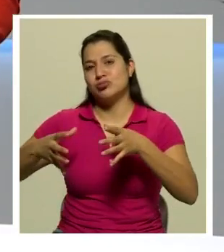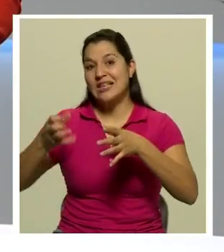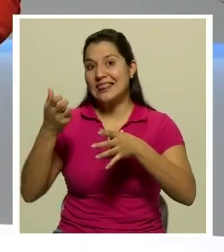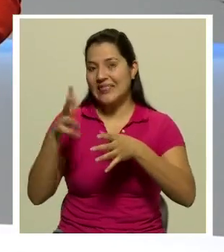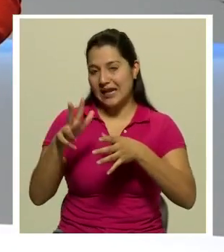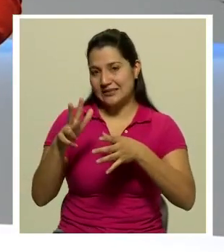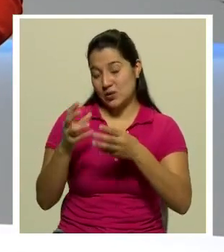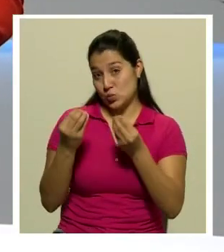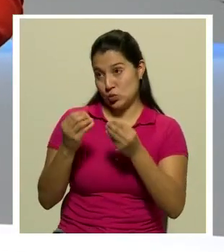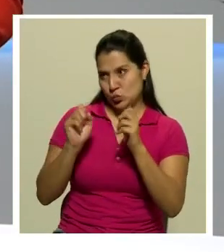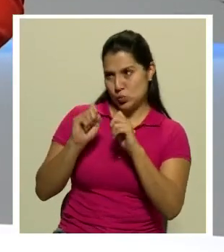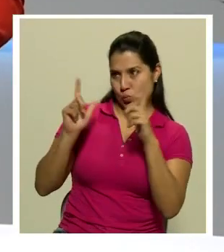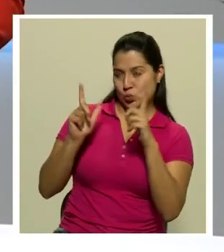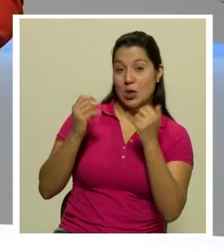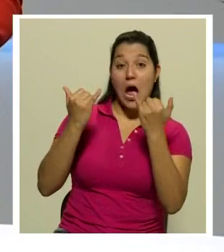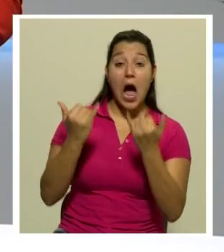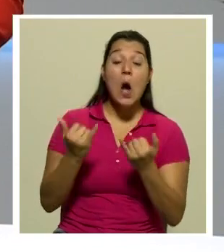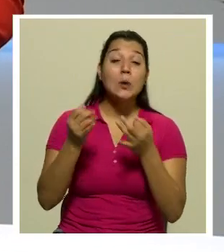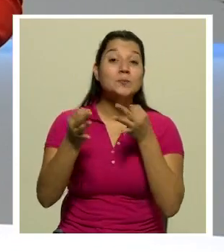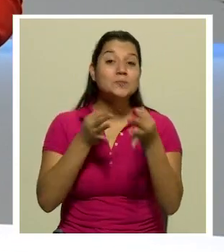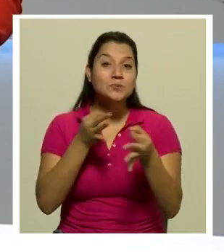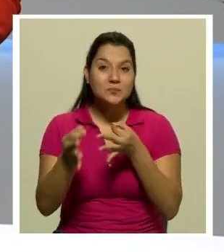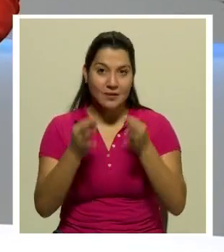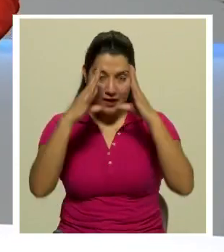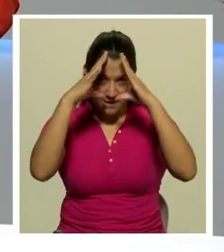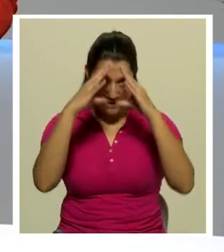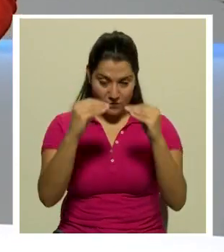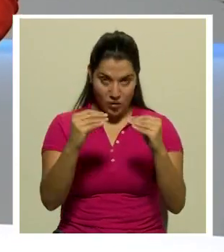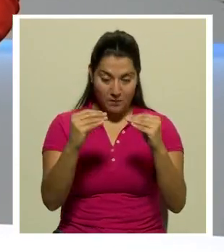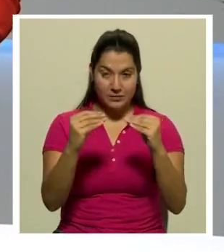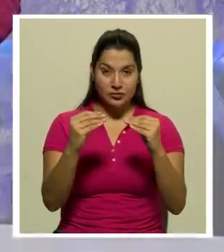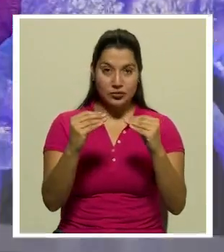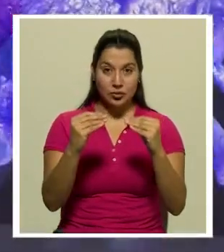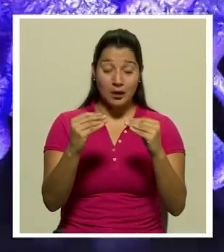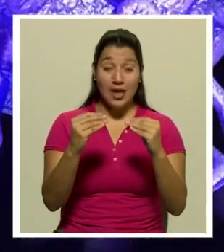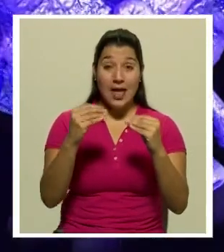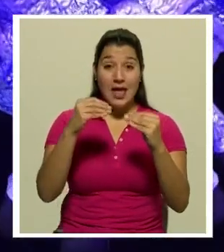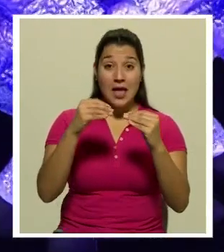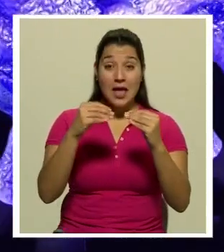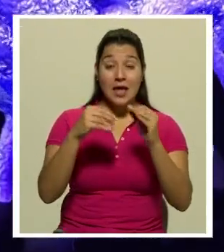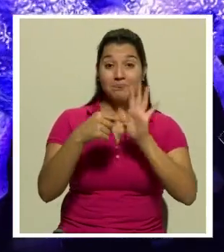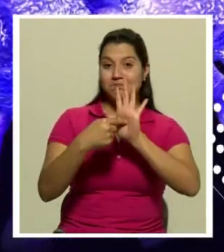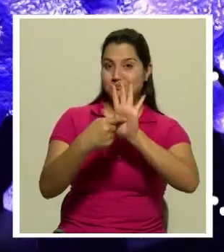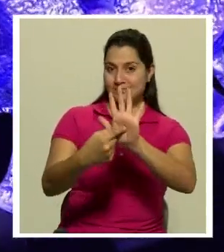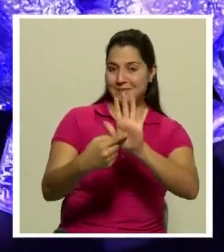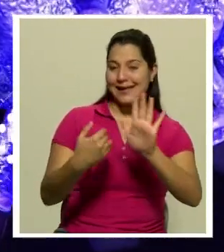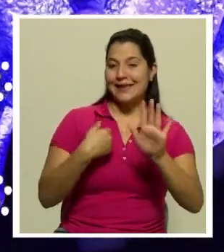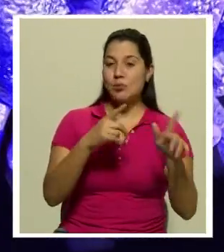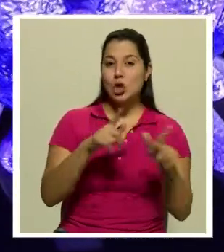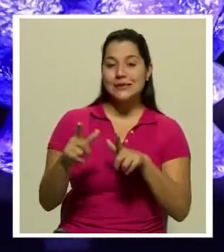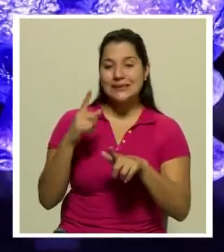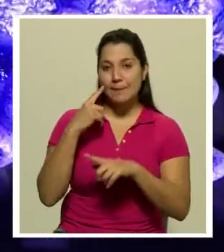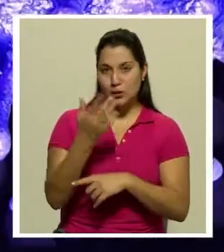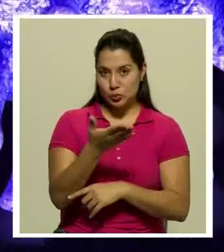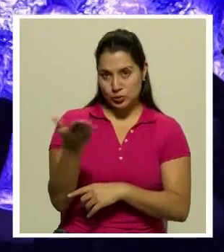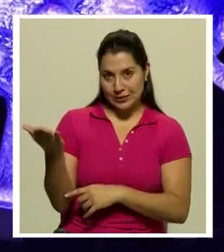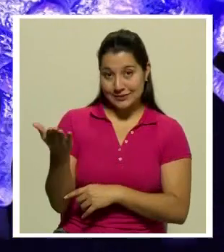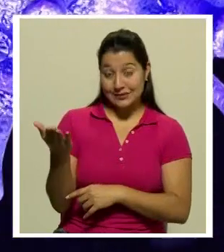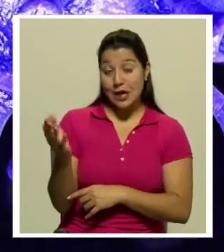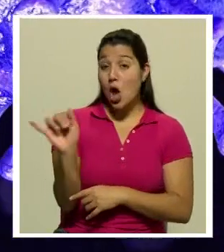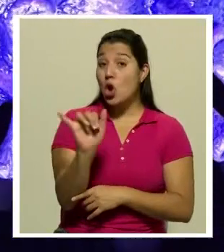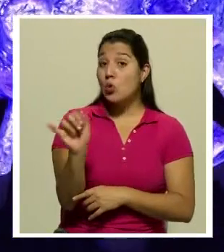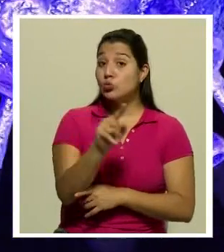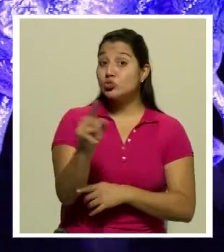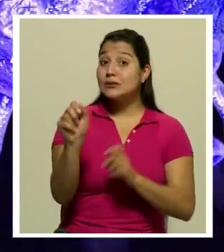Vamos de inmediato al detalle de los datos en las pantallas que preparamos para usted. Como lo puede observar y